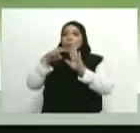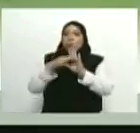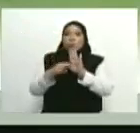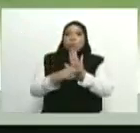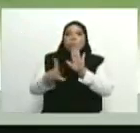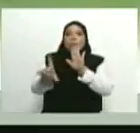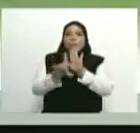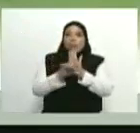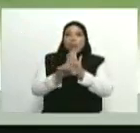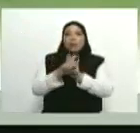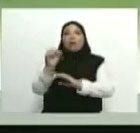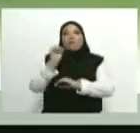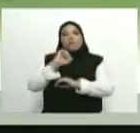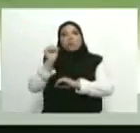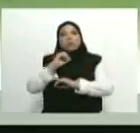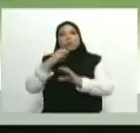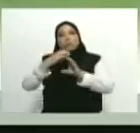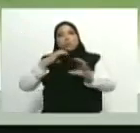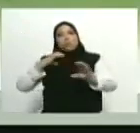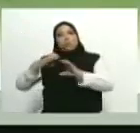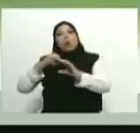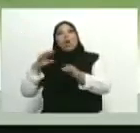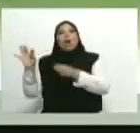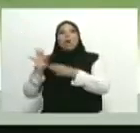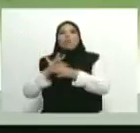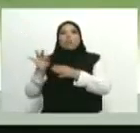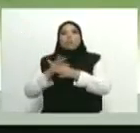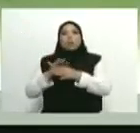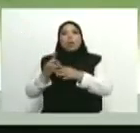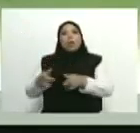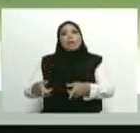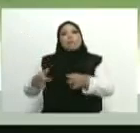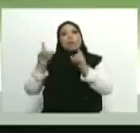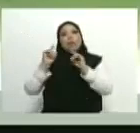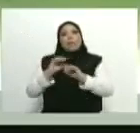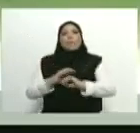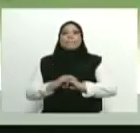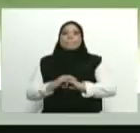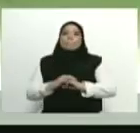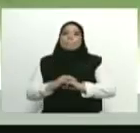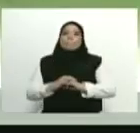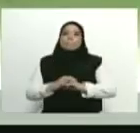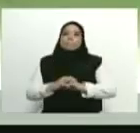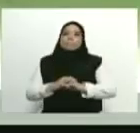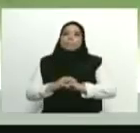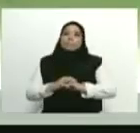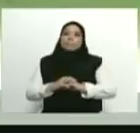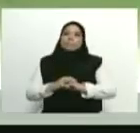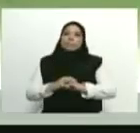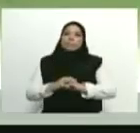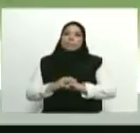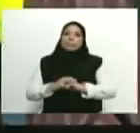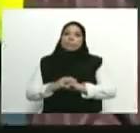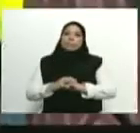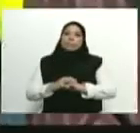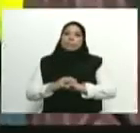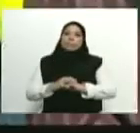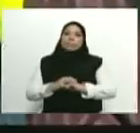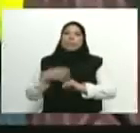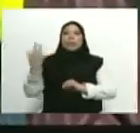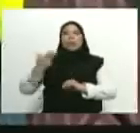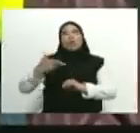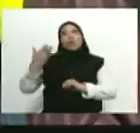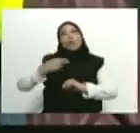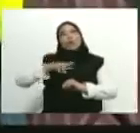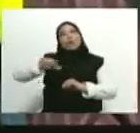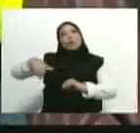viales, el funcionamiento de los semáforos. ¿No te parece? ¿Qué dices tú? Bueno, presidente, importante aquí,